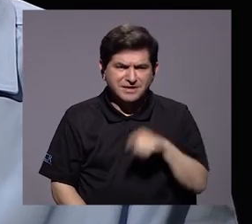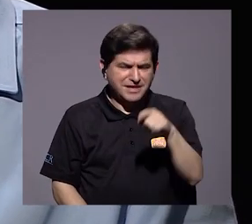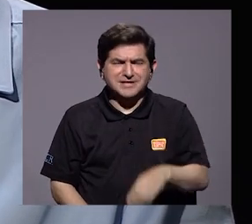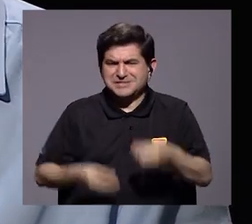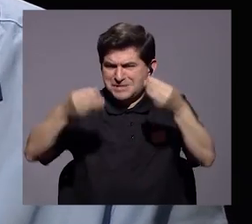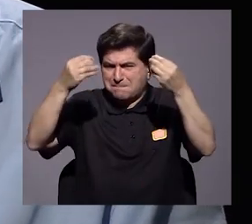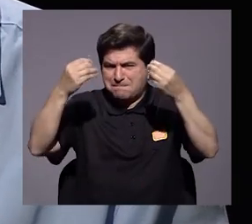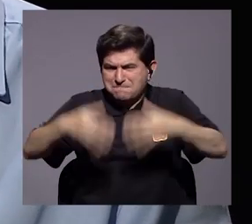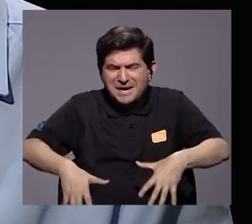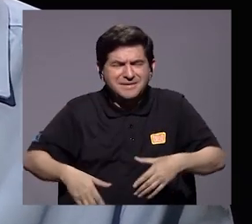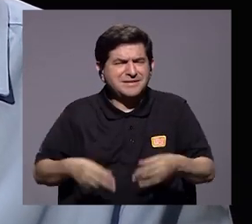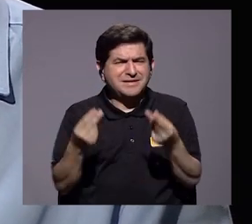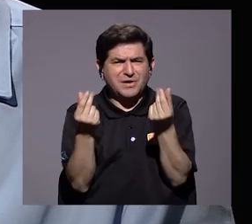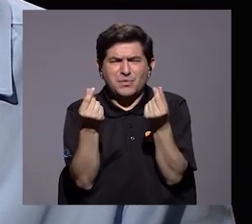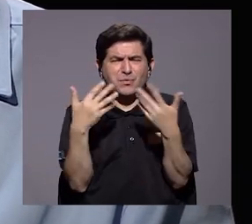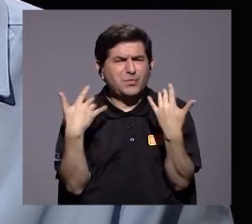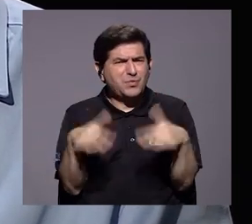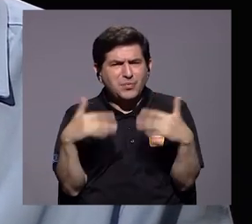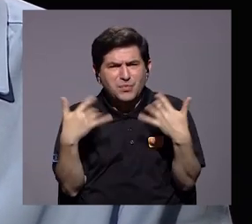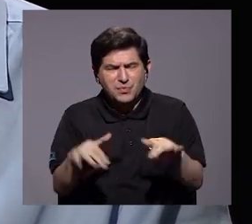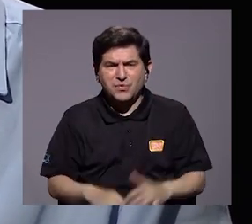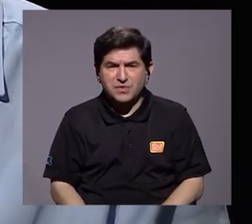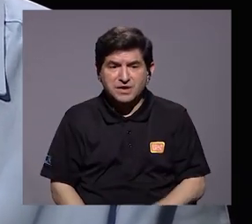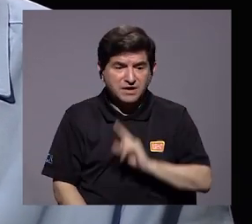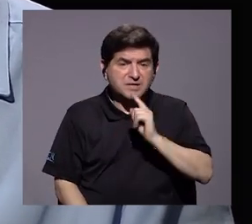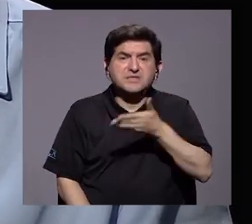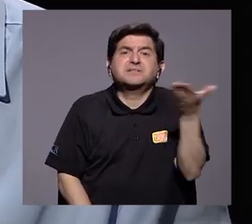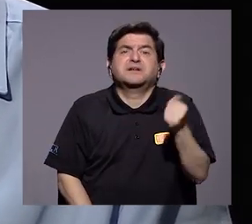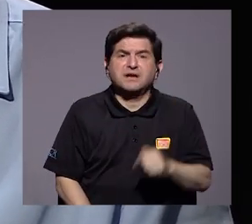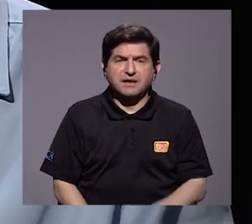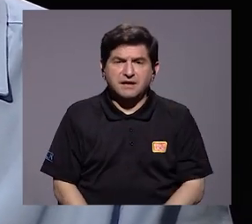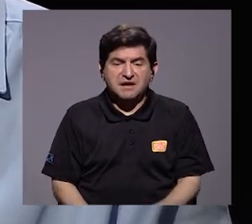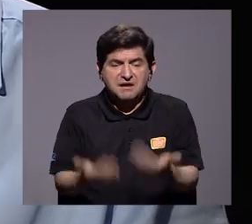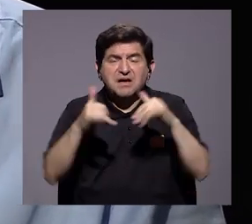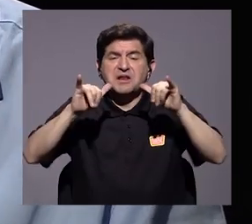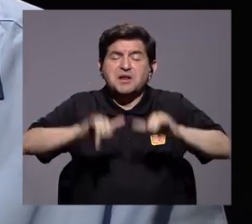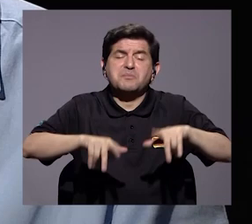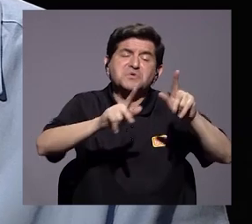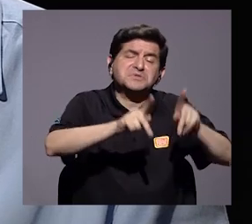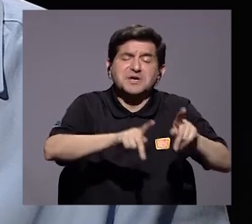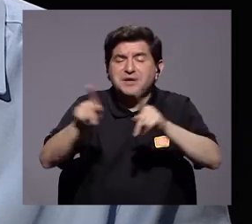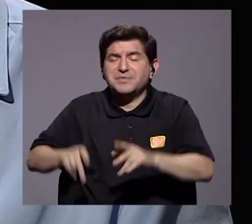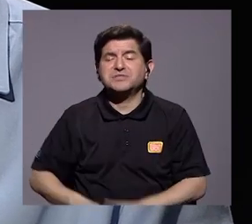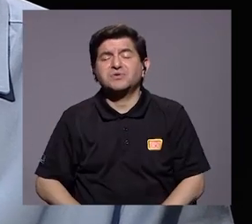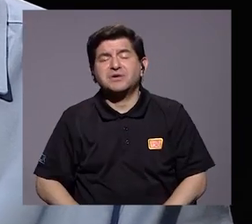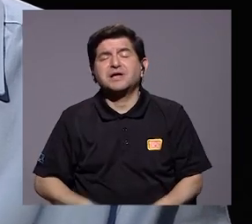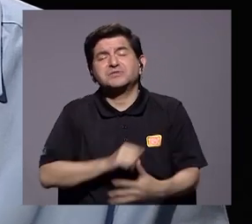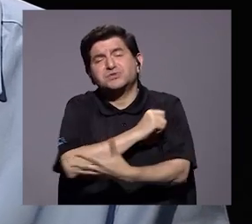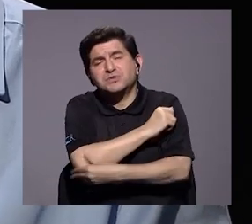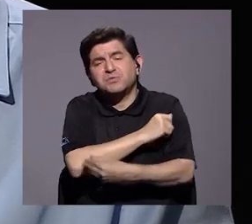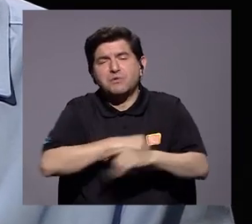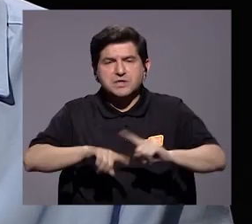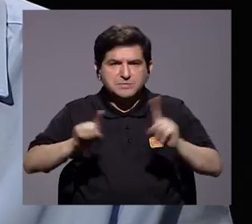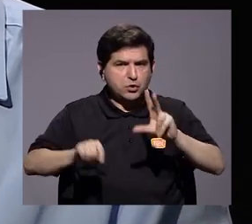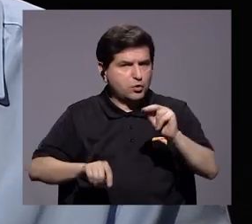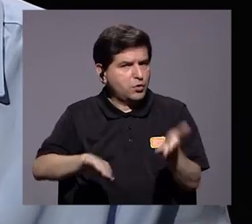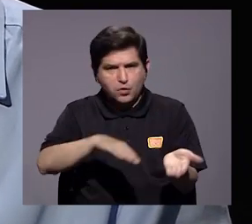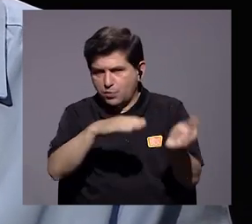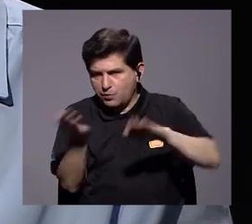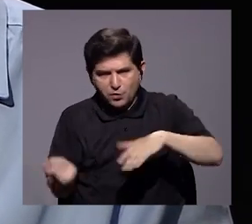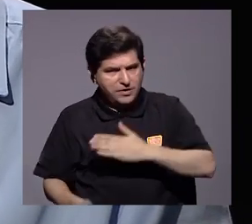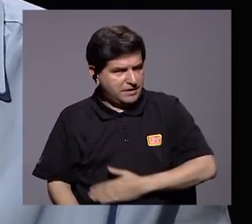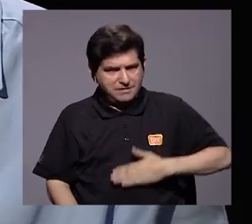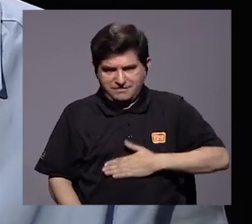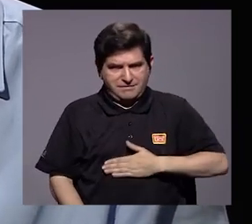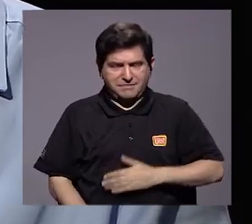es un desperdicio enorme de recursos básicamente lo que estamos diciendo es queremos mantener a la gente en pobreza pero que no se mueran